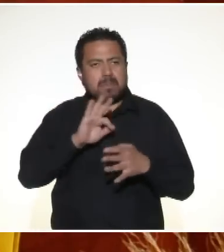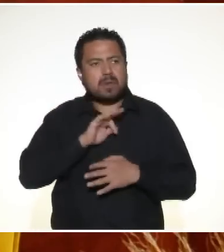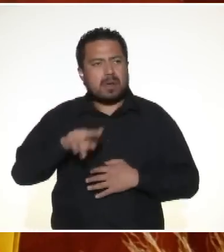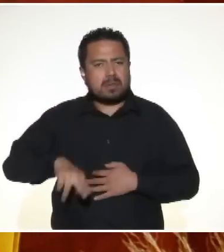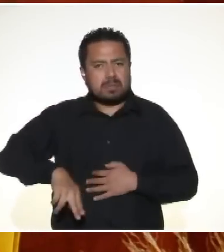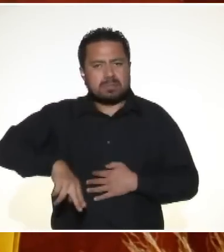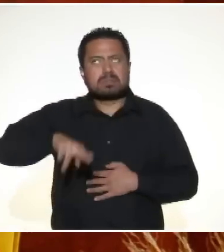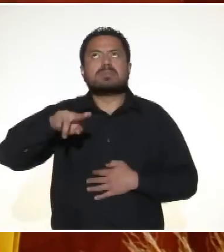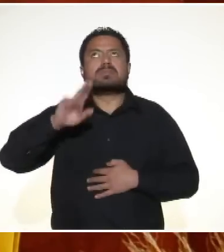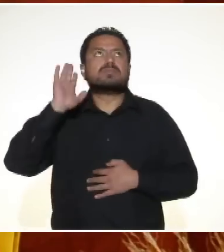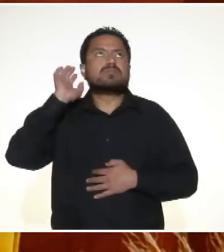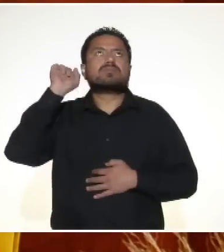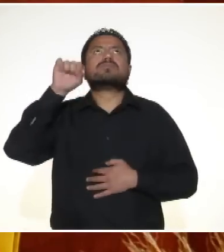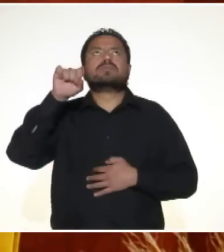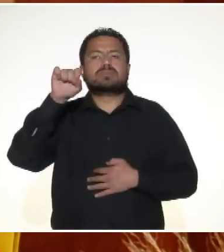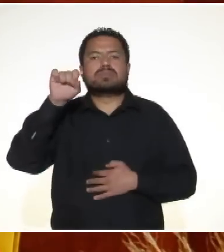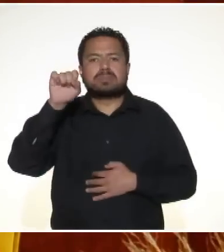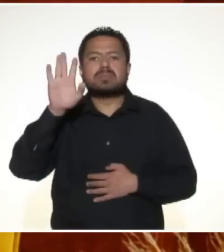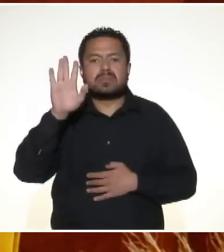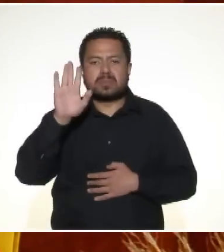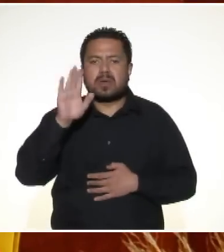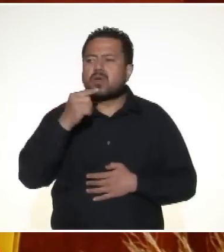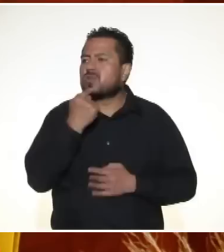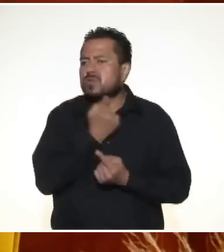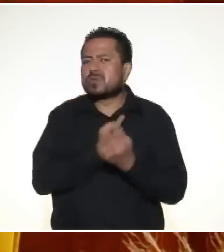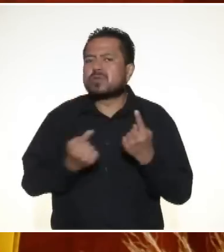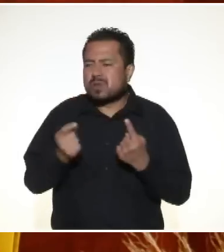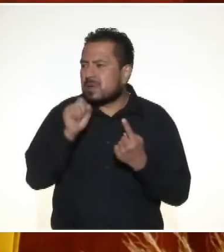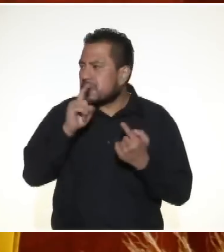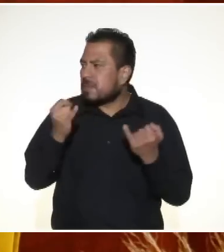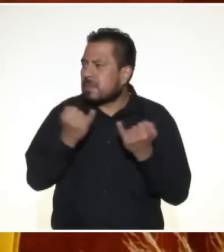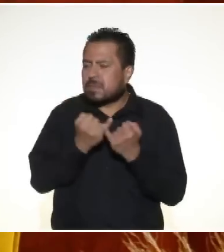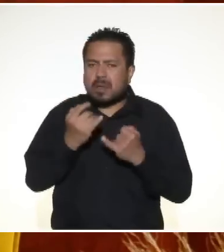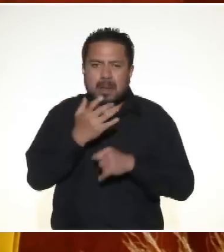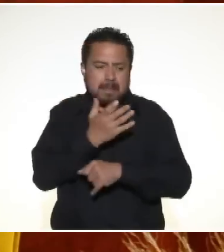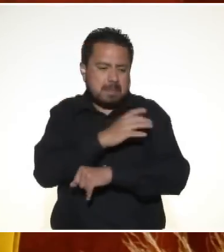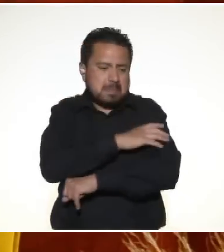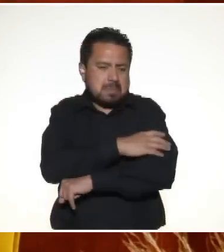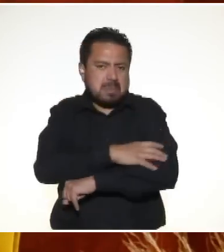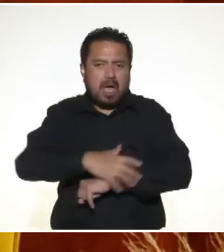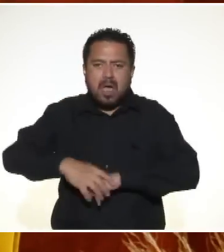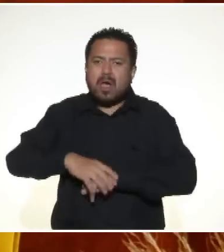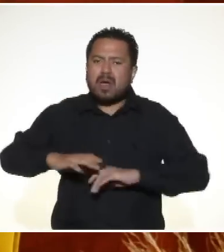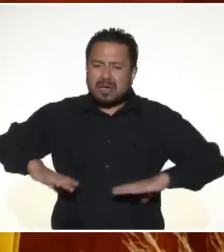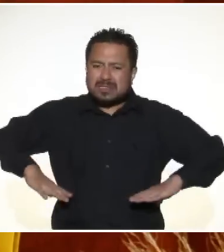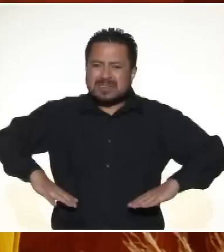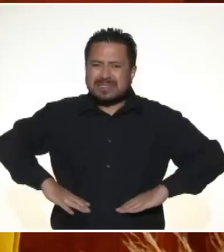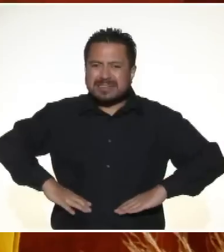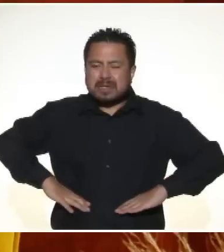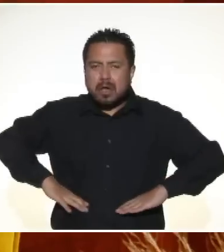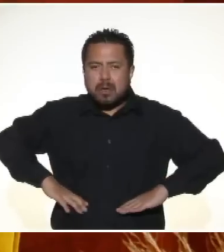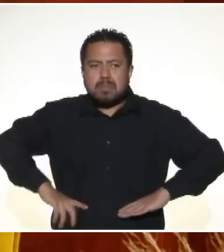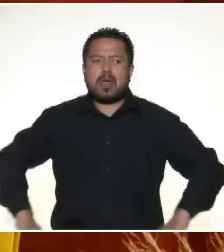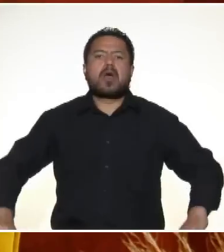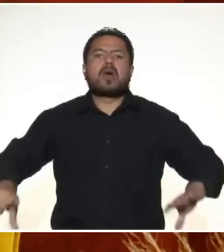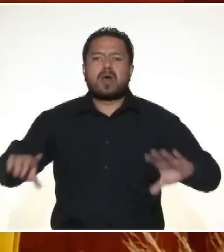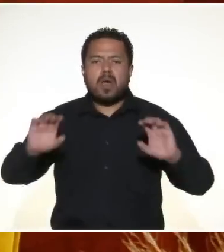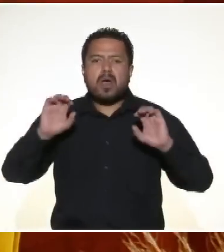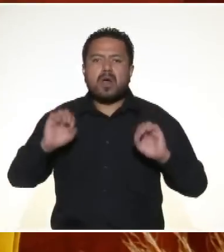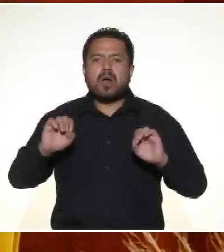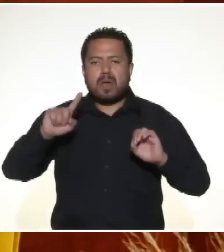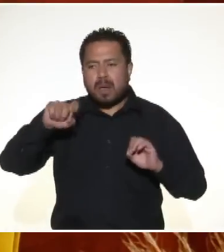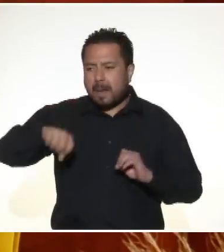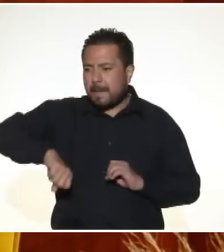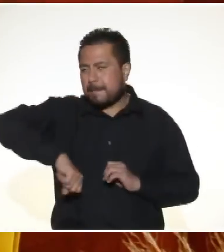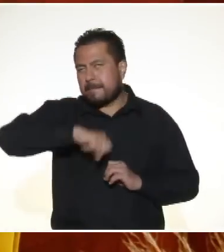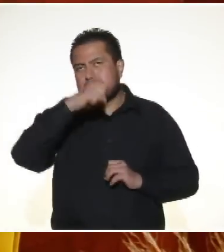arriba. Los flotis se les pueden ir a los niños por las manos. Una llanta o se van por abajo o quedan